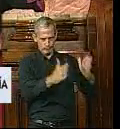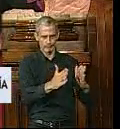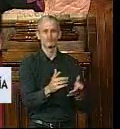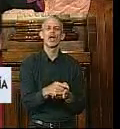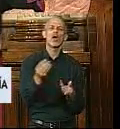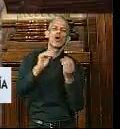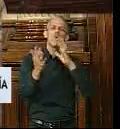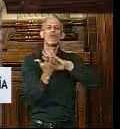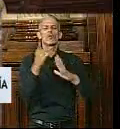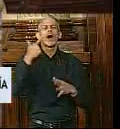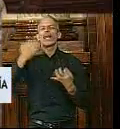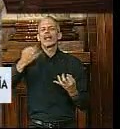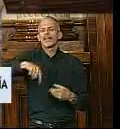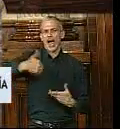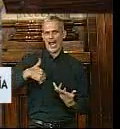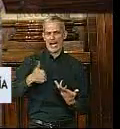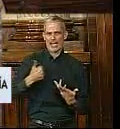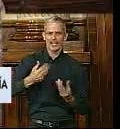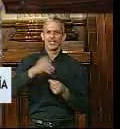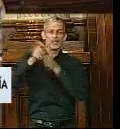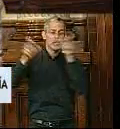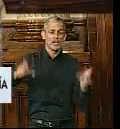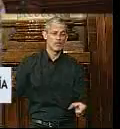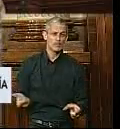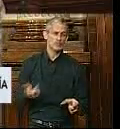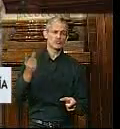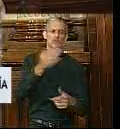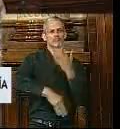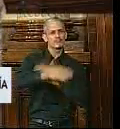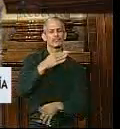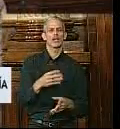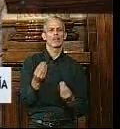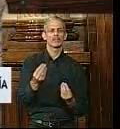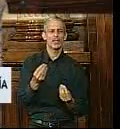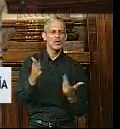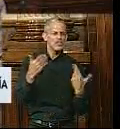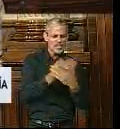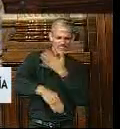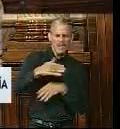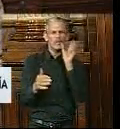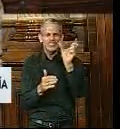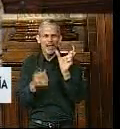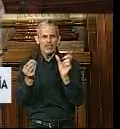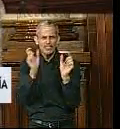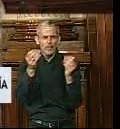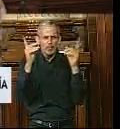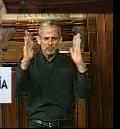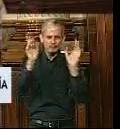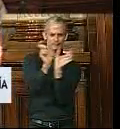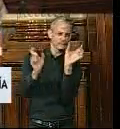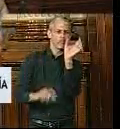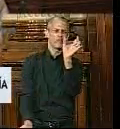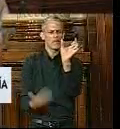¿Cómo es la realidad en la Argentina para las personas con discapacidad? ¿Estamos hablando bien? ¿Es discapacidad? ¿Por